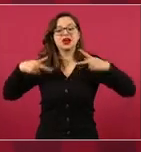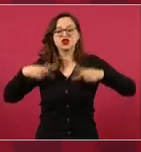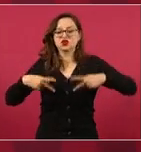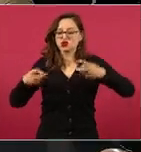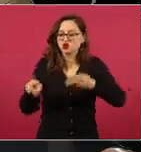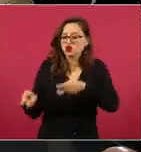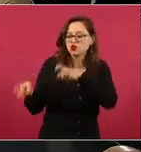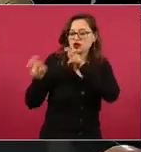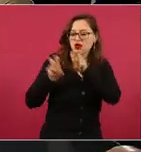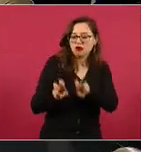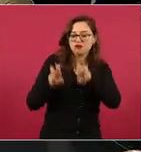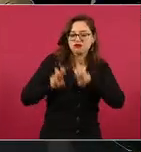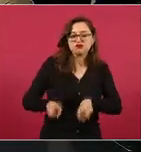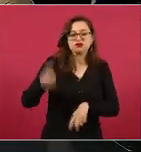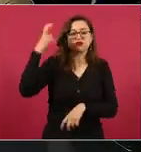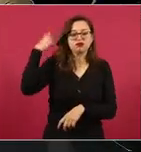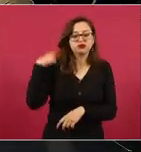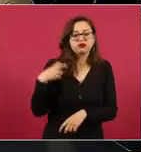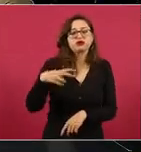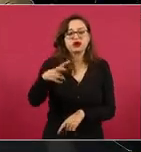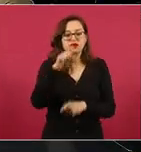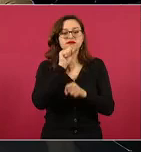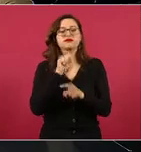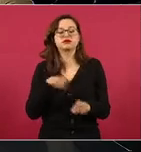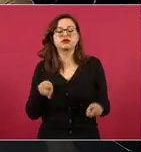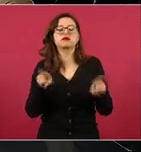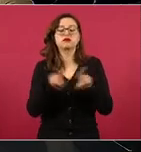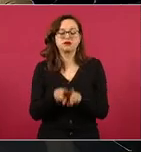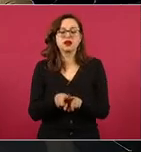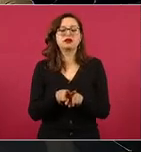entre otras cosas. Entonces, sí,